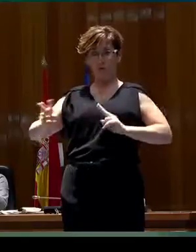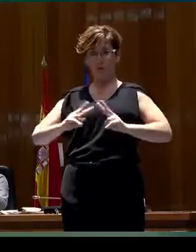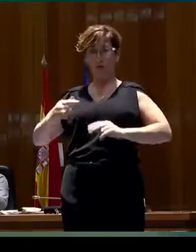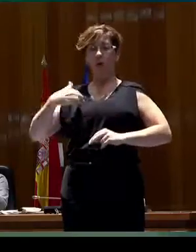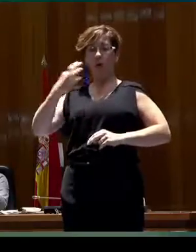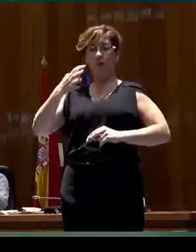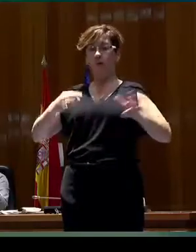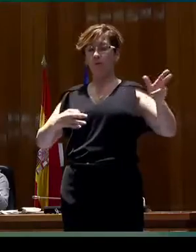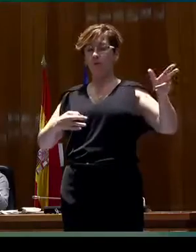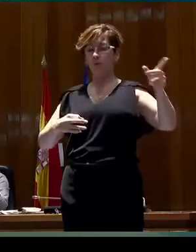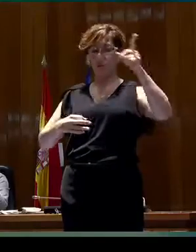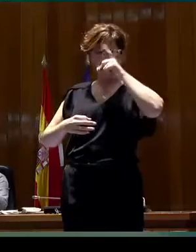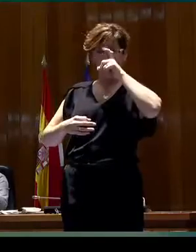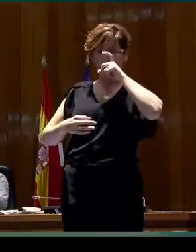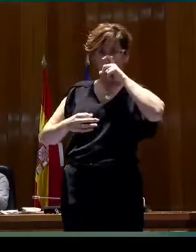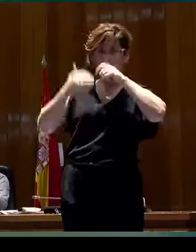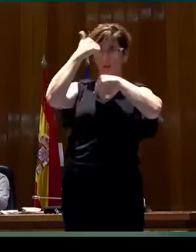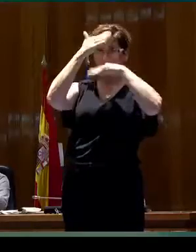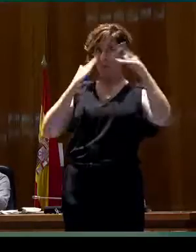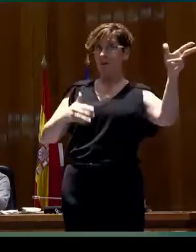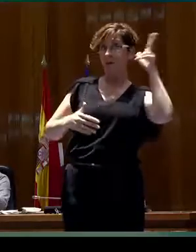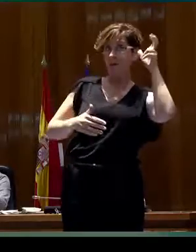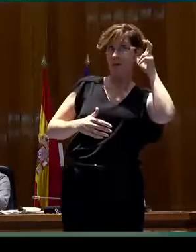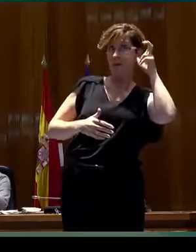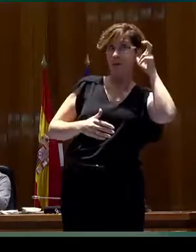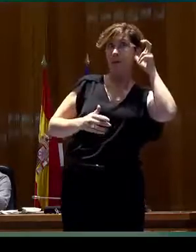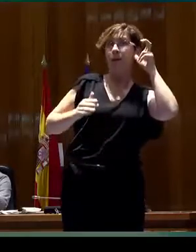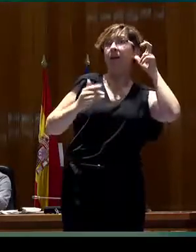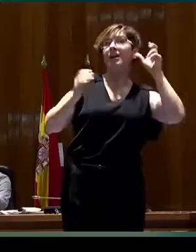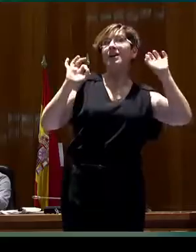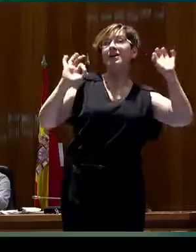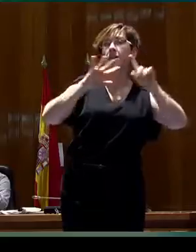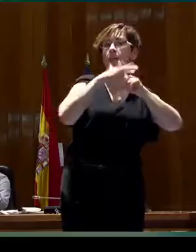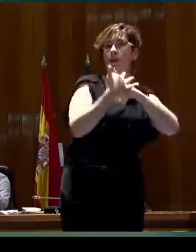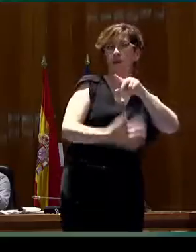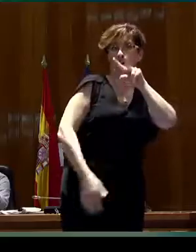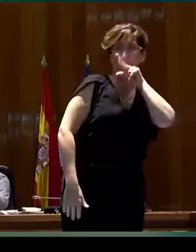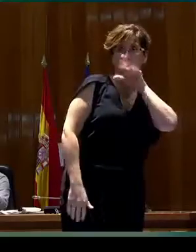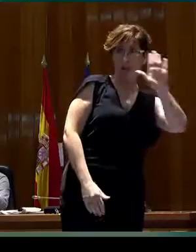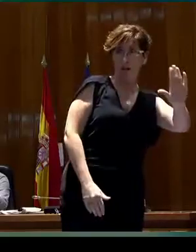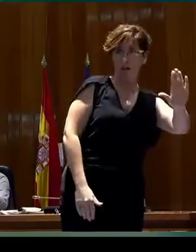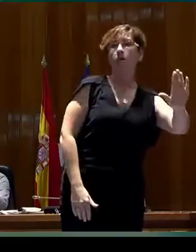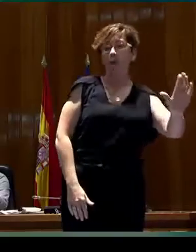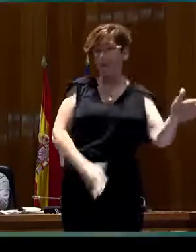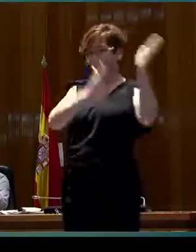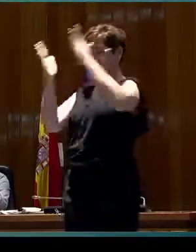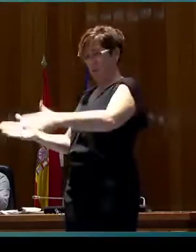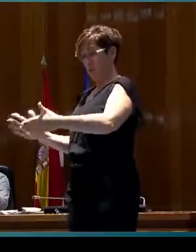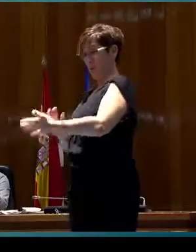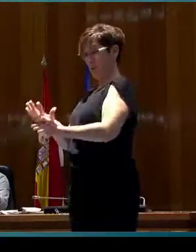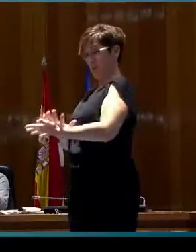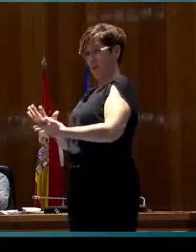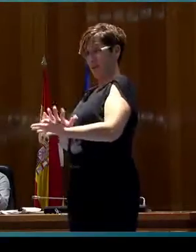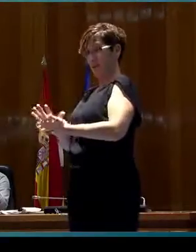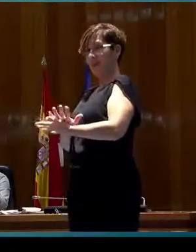memoria auditiva, exactamente igual que la lengua oral. Sin embargo, el intérprete de lengua de signos tiene que